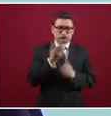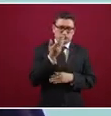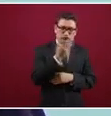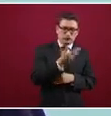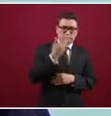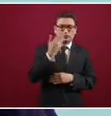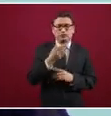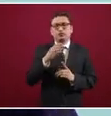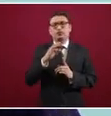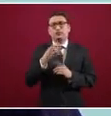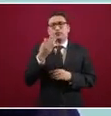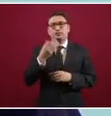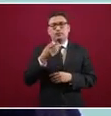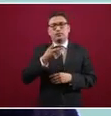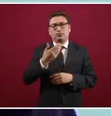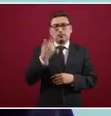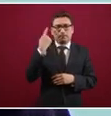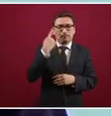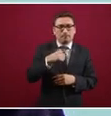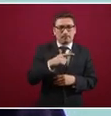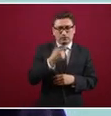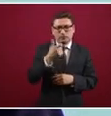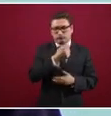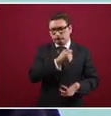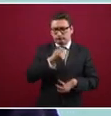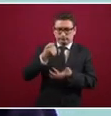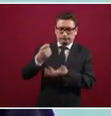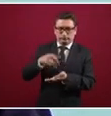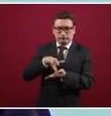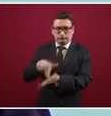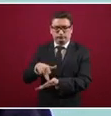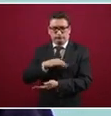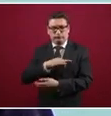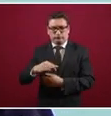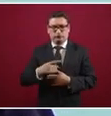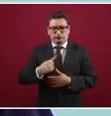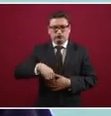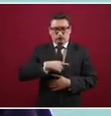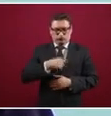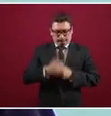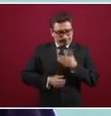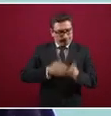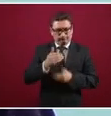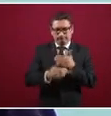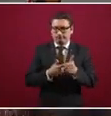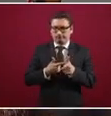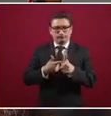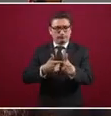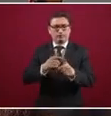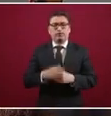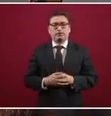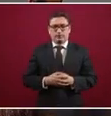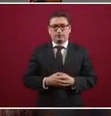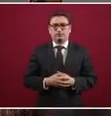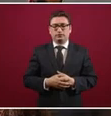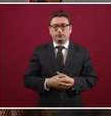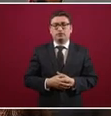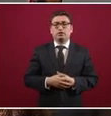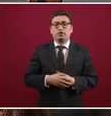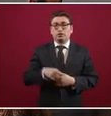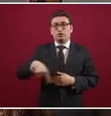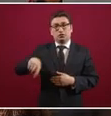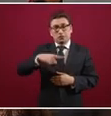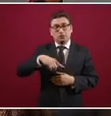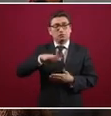de búsqueda en las últimas semanas para recibir el subsidio correspondiente estamos muy avanzados en eso y se prevé si se presentan todos los